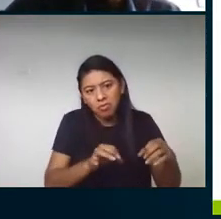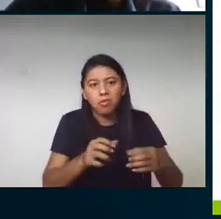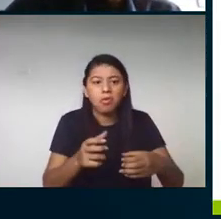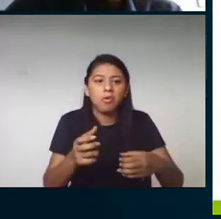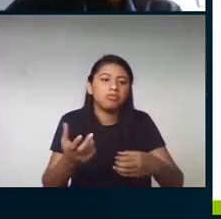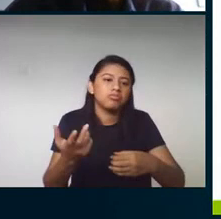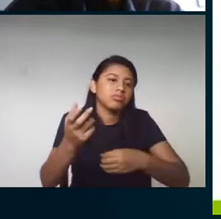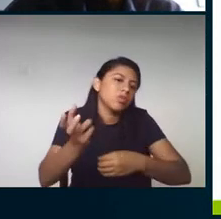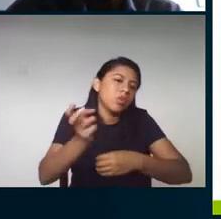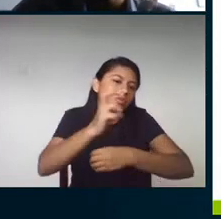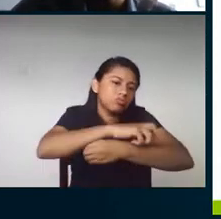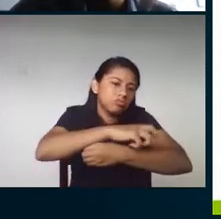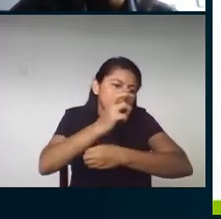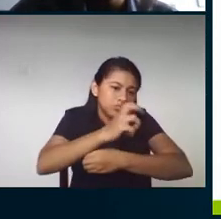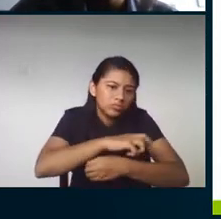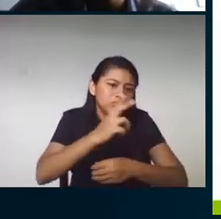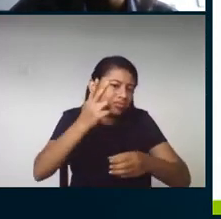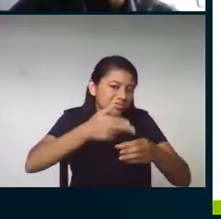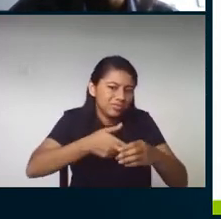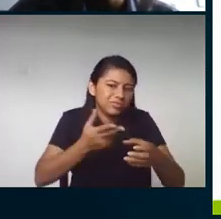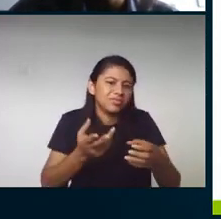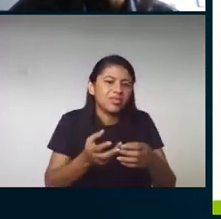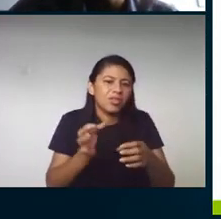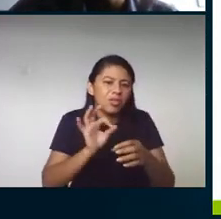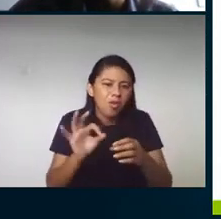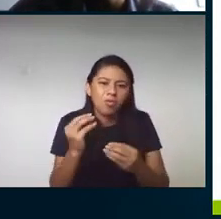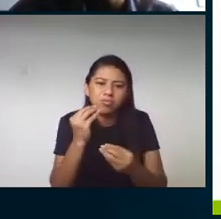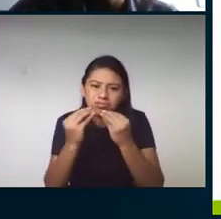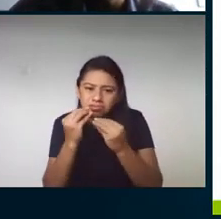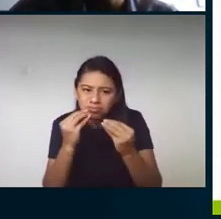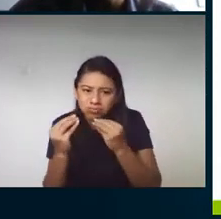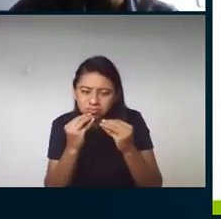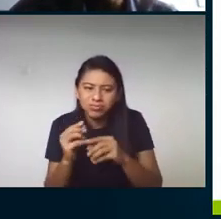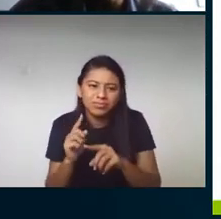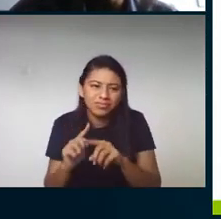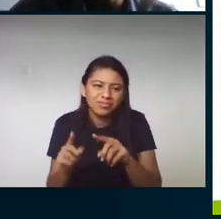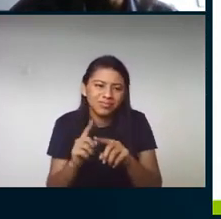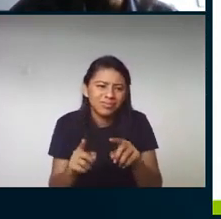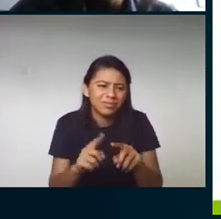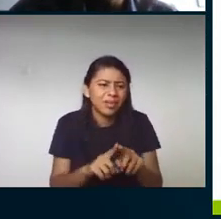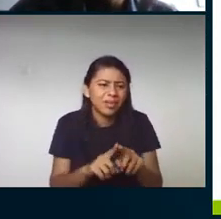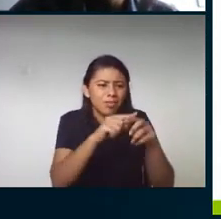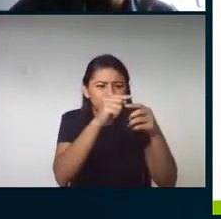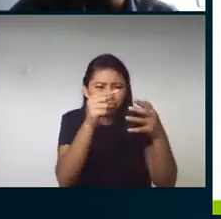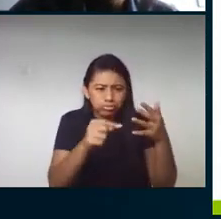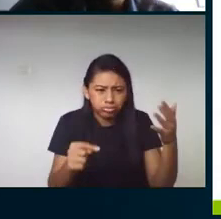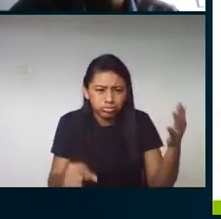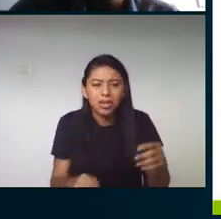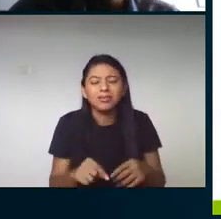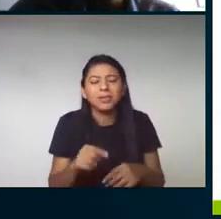Aquí las aplicaciones son infinitas y tienen un campo de acción muy grande.